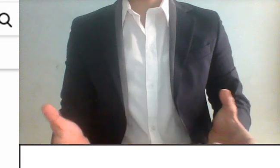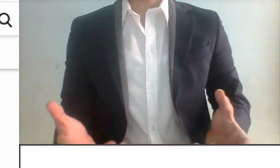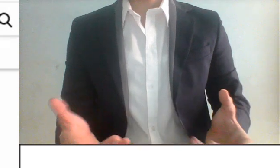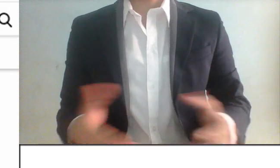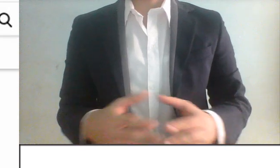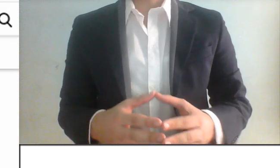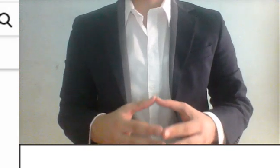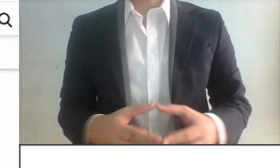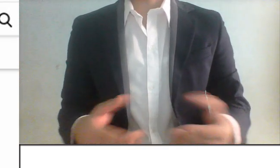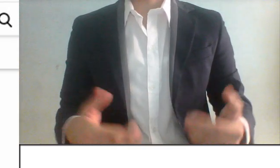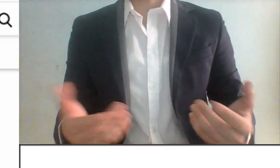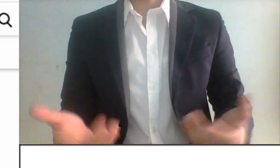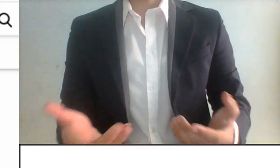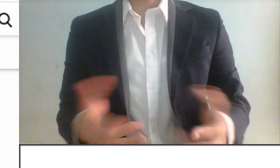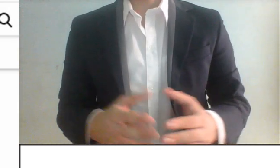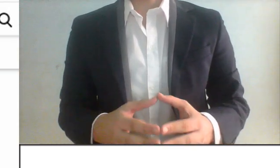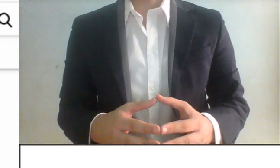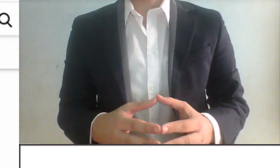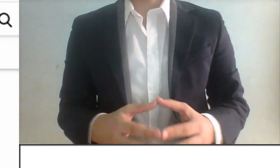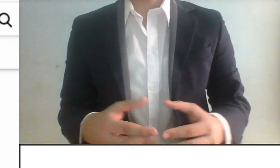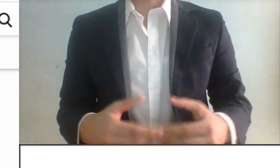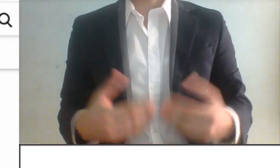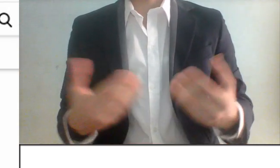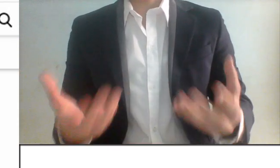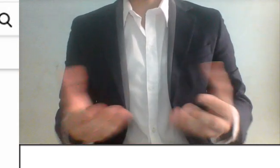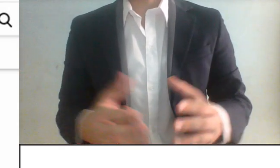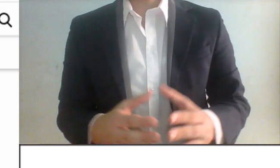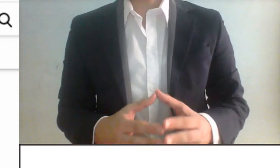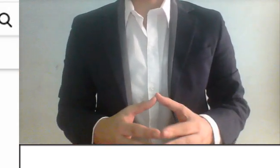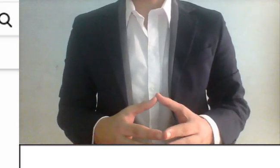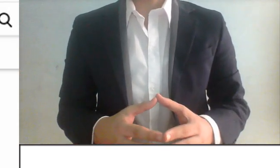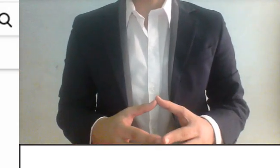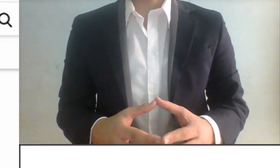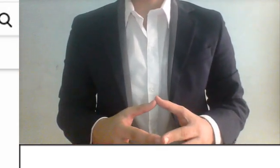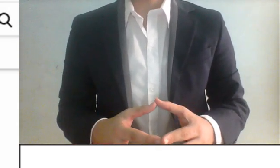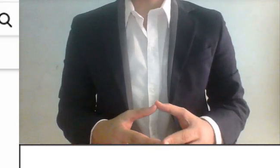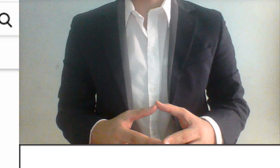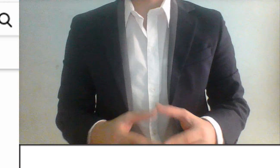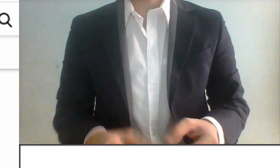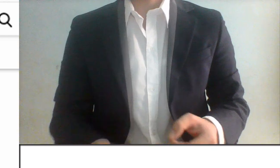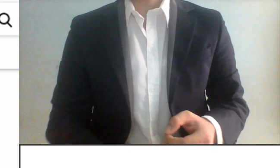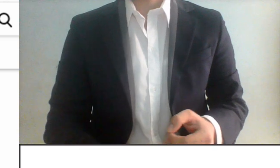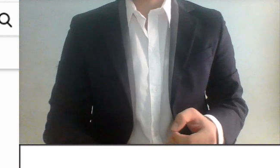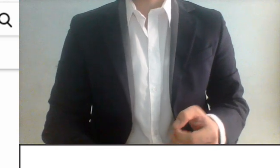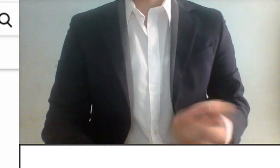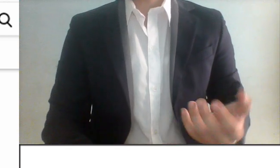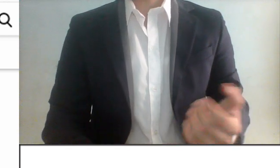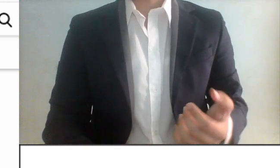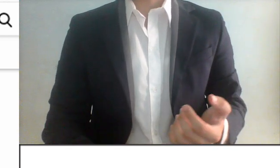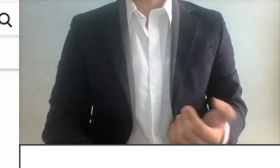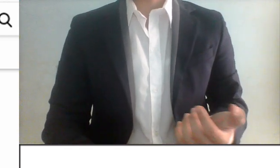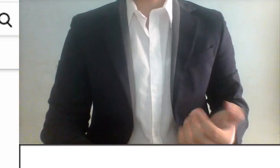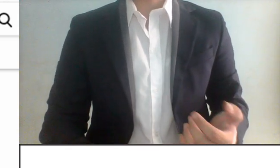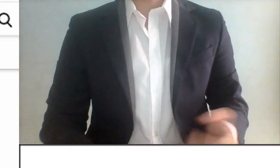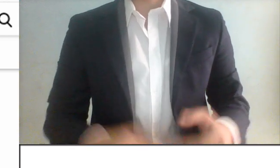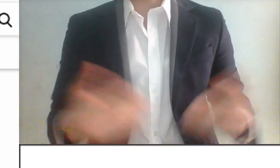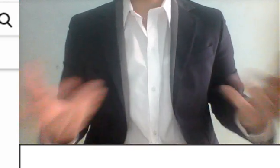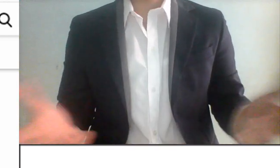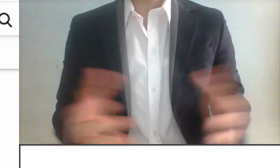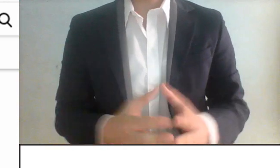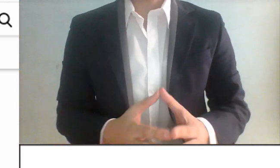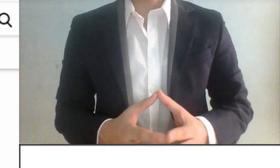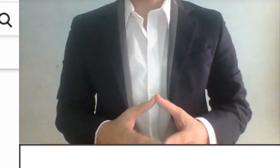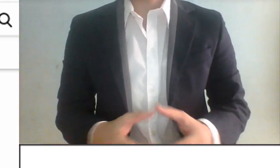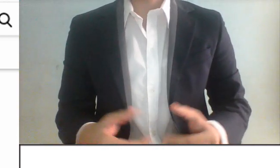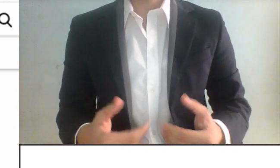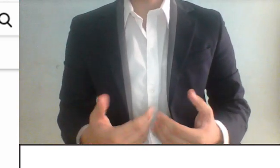nuevamente parece que los jueces protegen más a los delincuentes que en lugar de castigarlo por los hechos que éstos terminan cometiendo pues ahora nada más y nada menos que